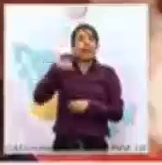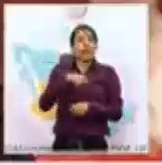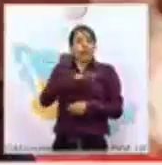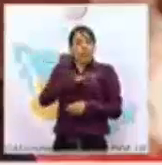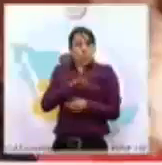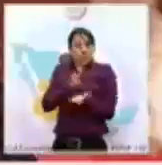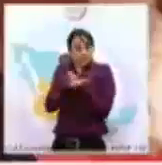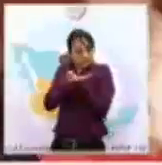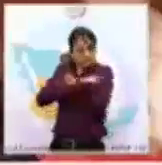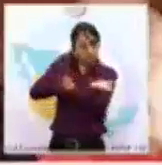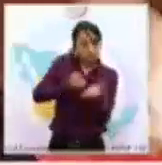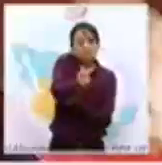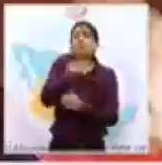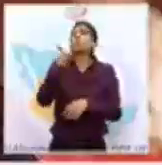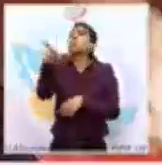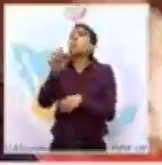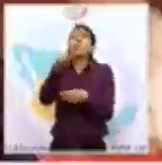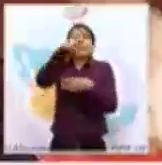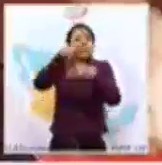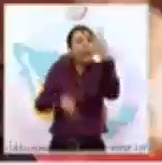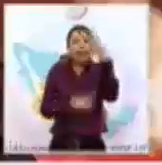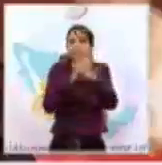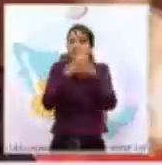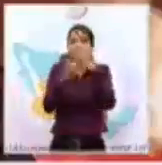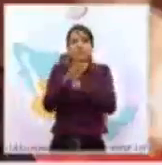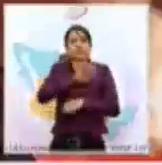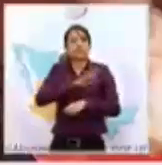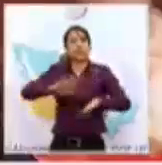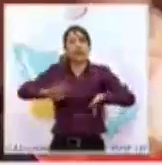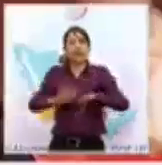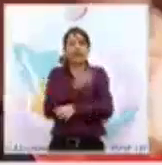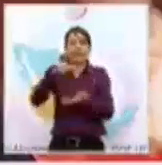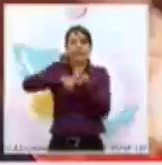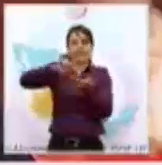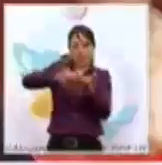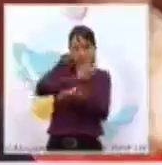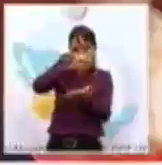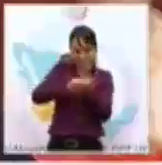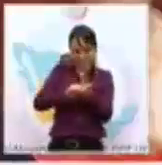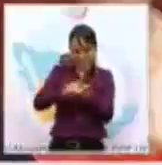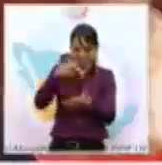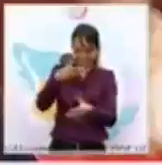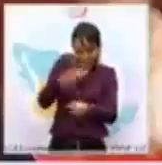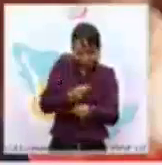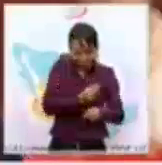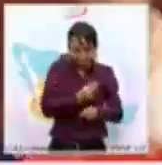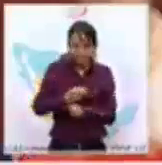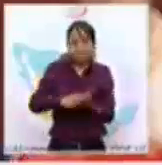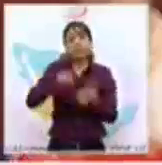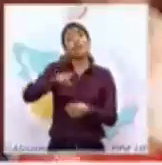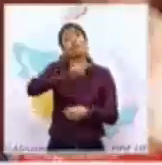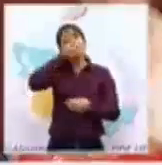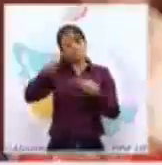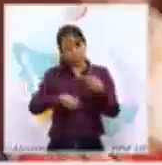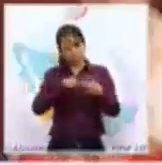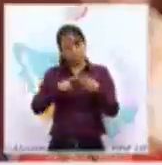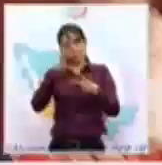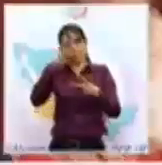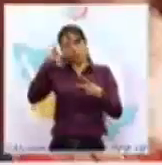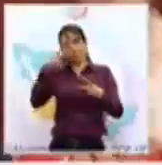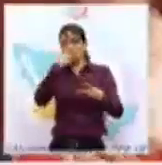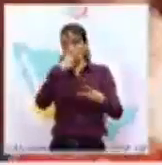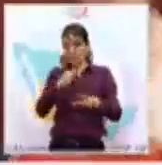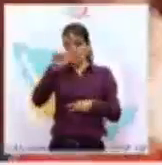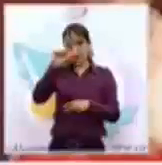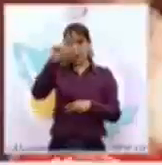cambiaríamos de la política pública actual que existe en materia educativa? Segundo, yo le preguntaría al doctor Aparicio, ¿cómo logramos